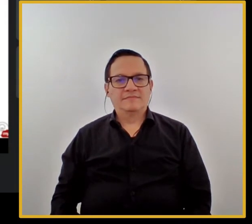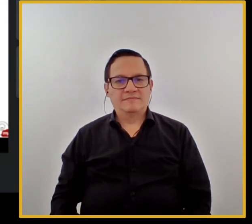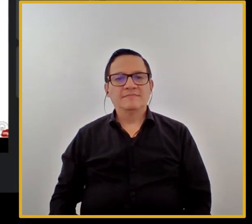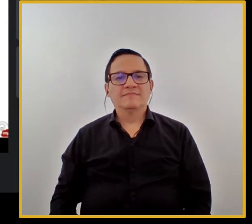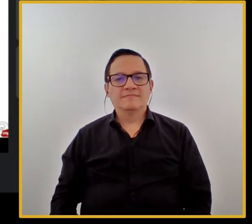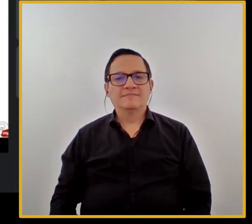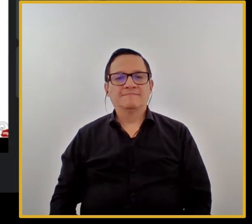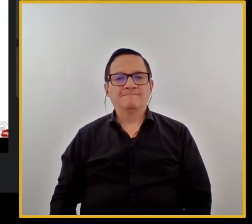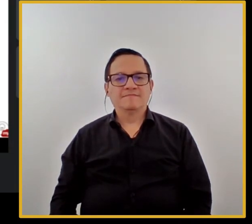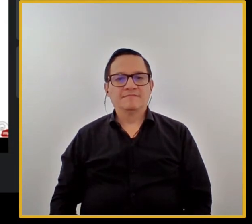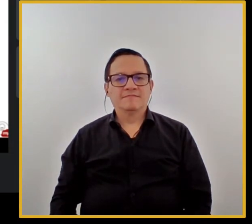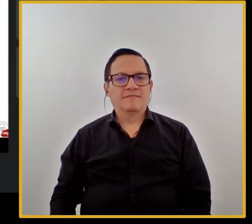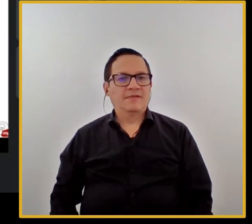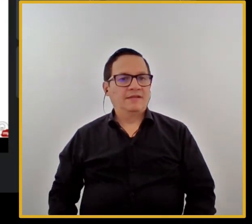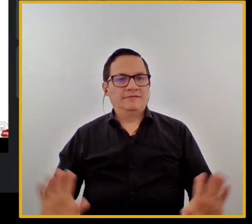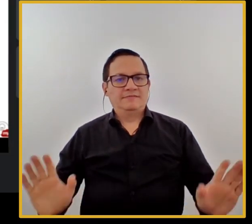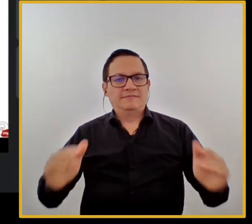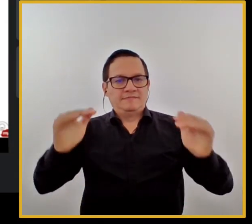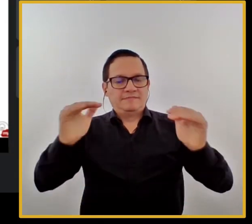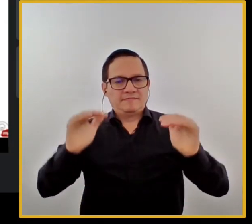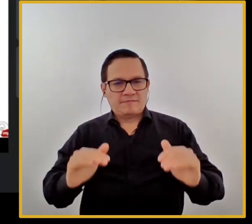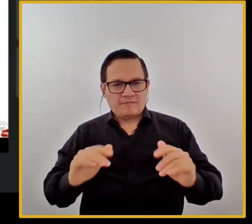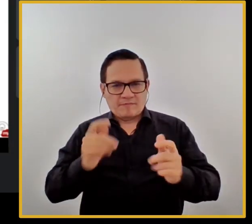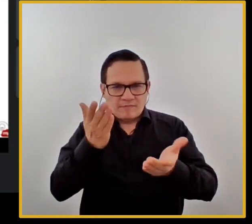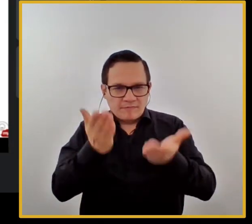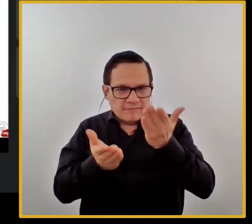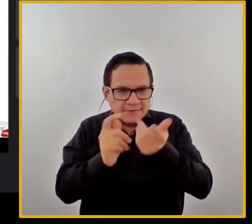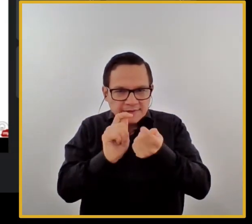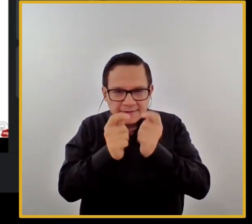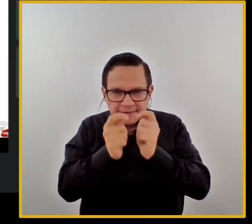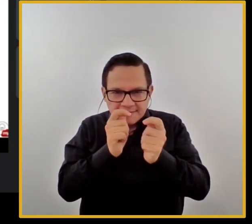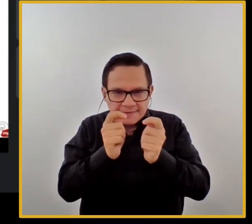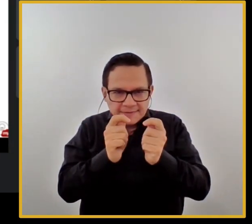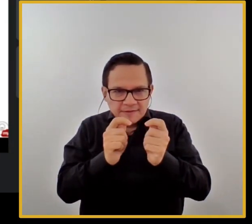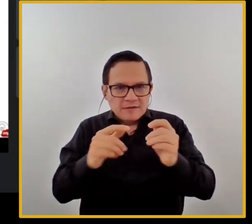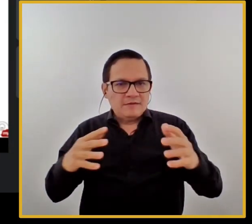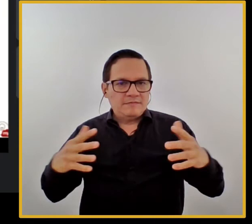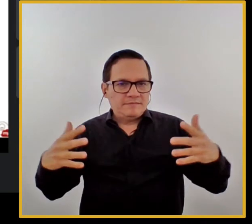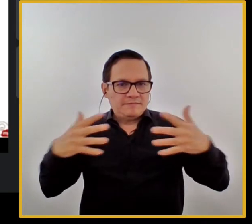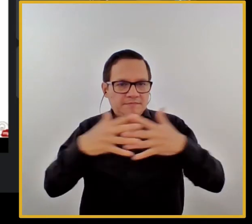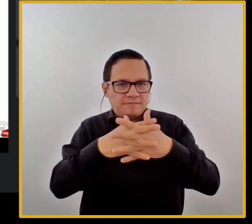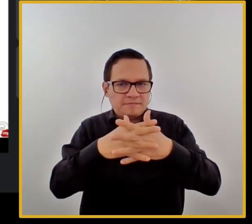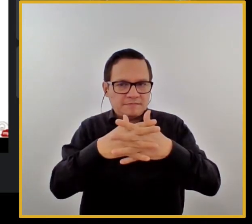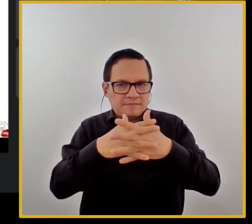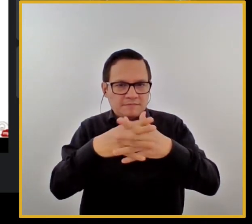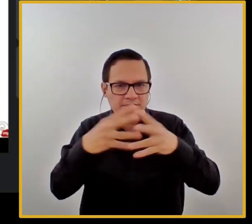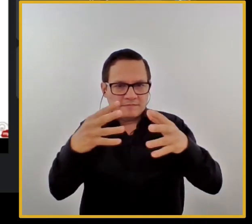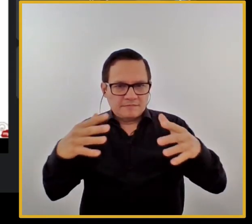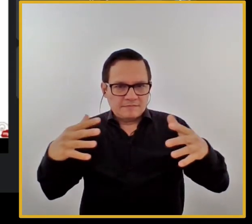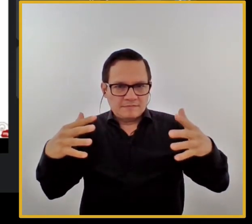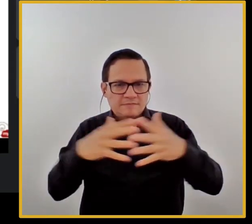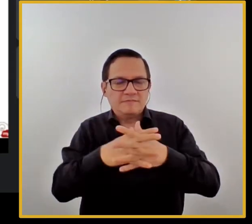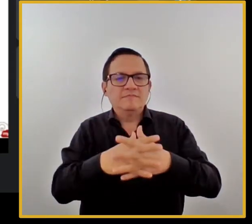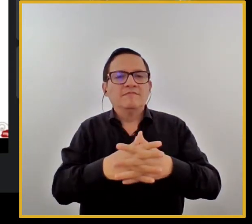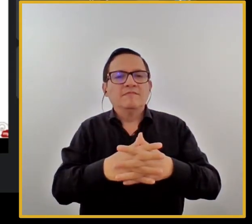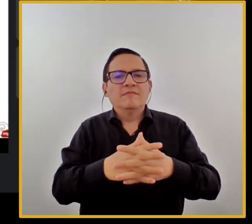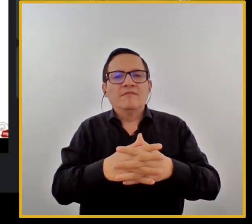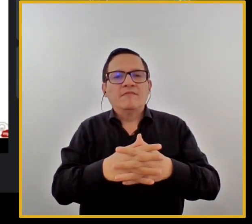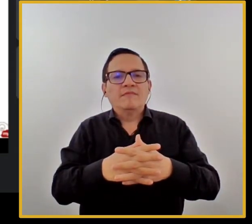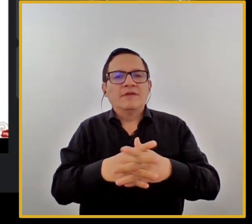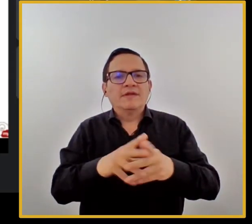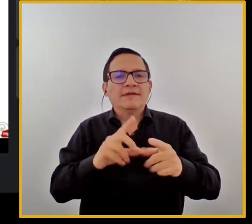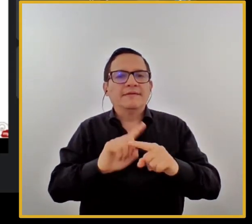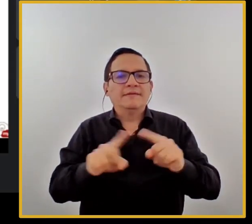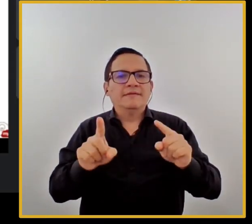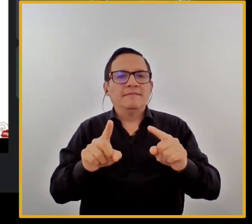Entonces, allí yo ya poder hacer la integración. Profe, pero elimina el 3 del